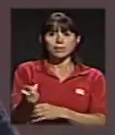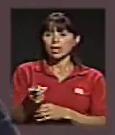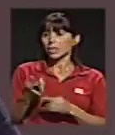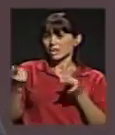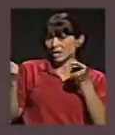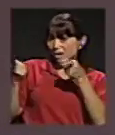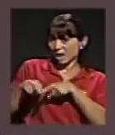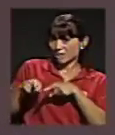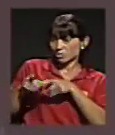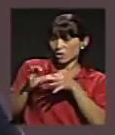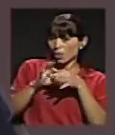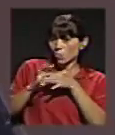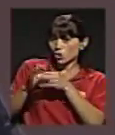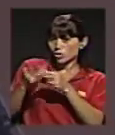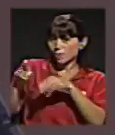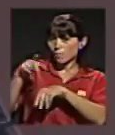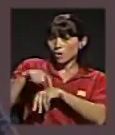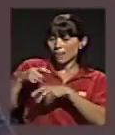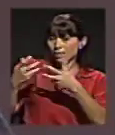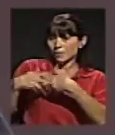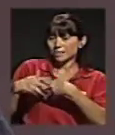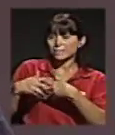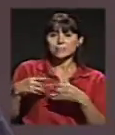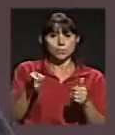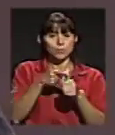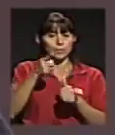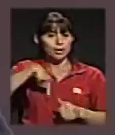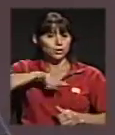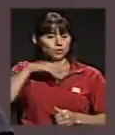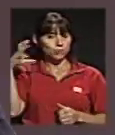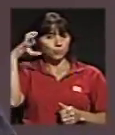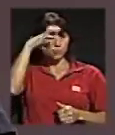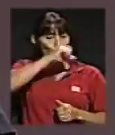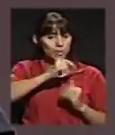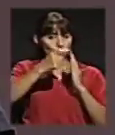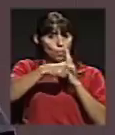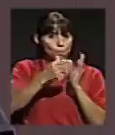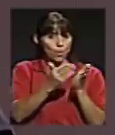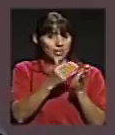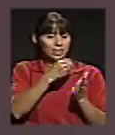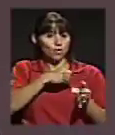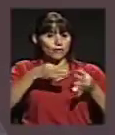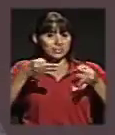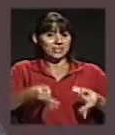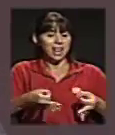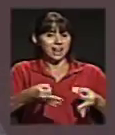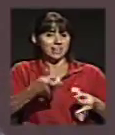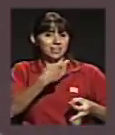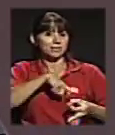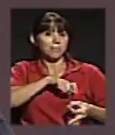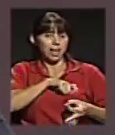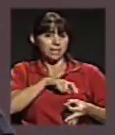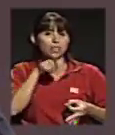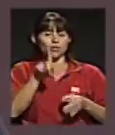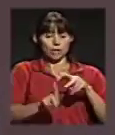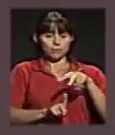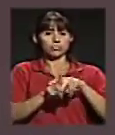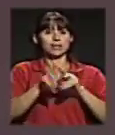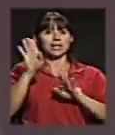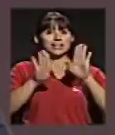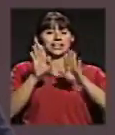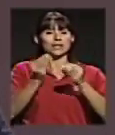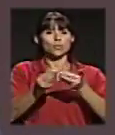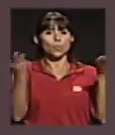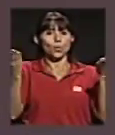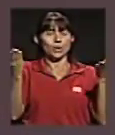Empresas? Pues ahí, primero que nada, detectamos un boletín oficial del gobierno español donde se da la licitación pública, donde se menciona la